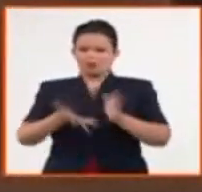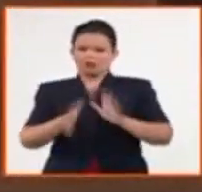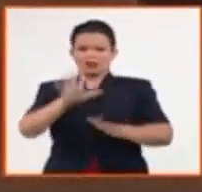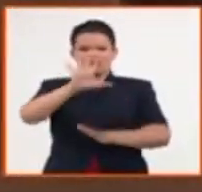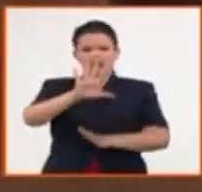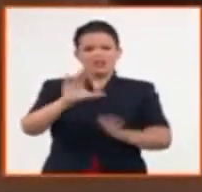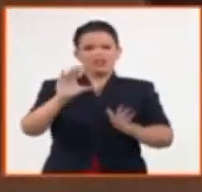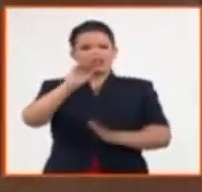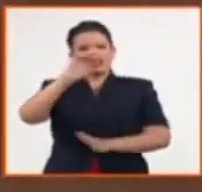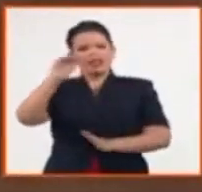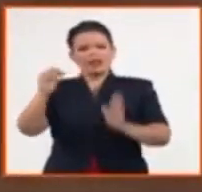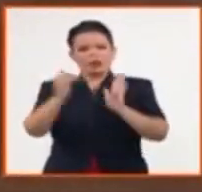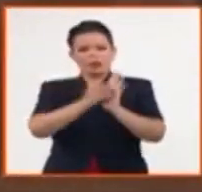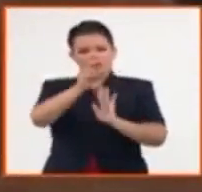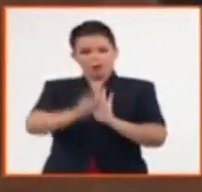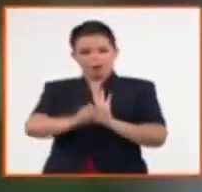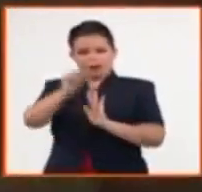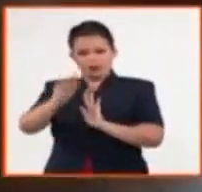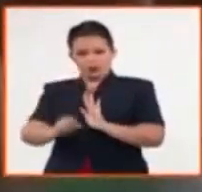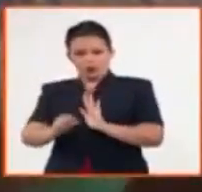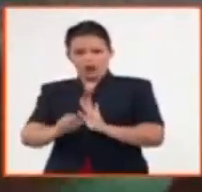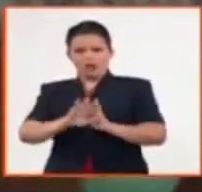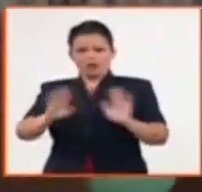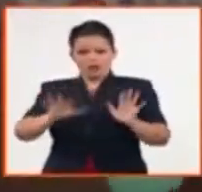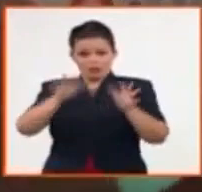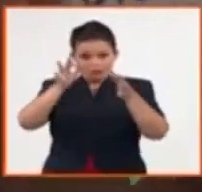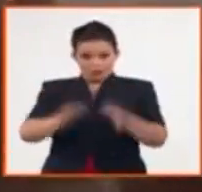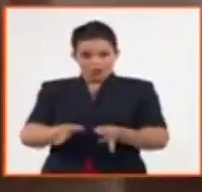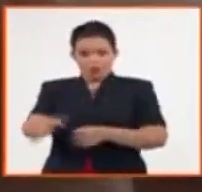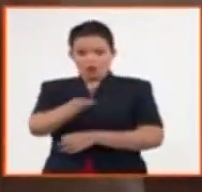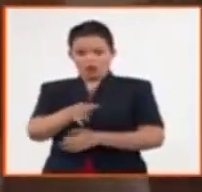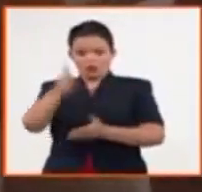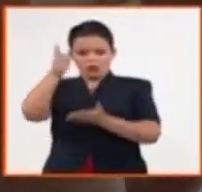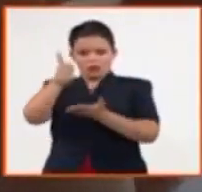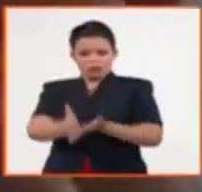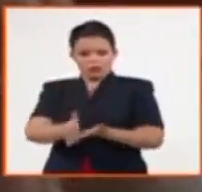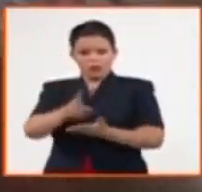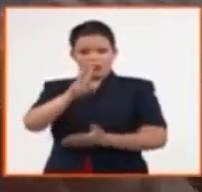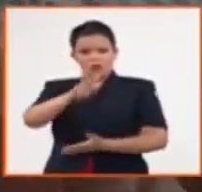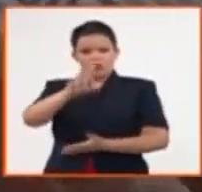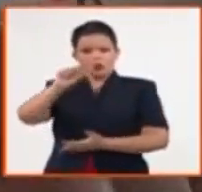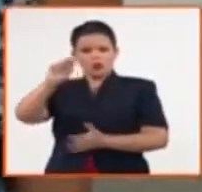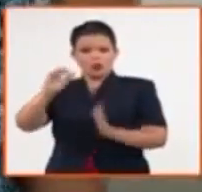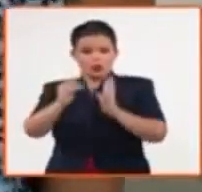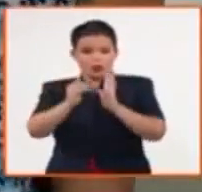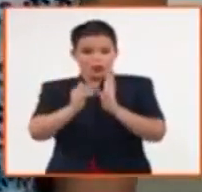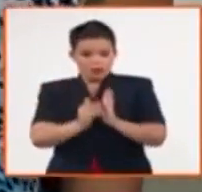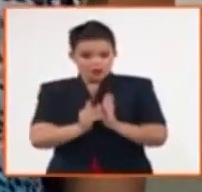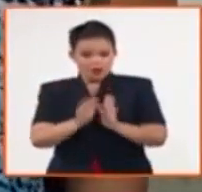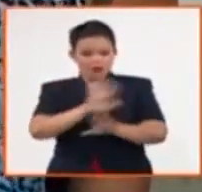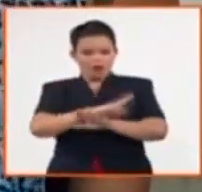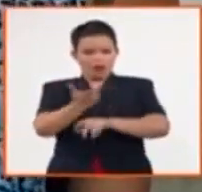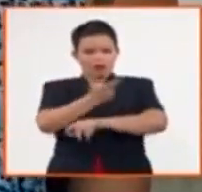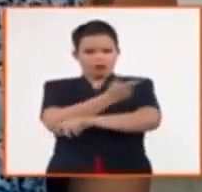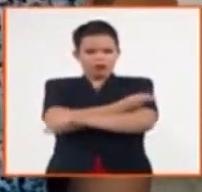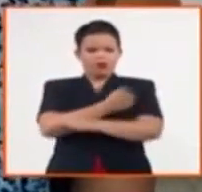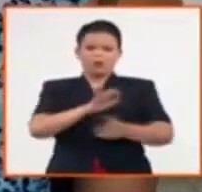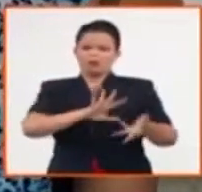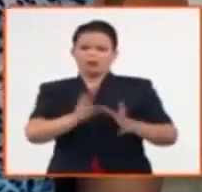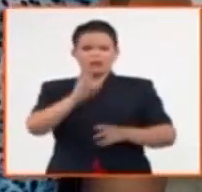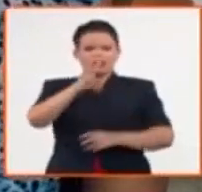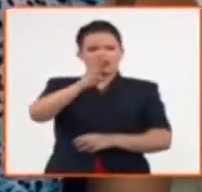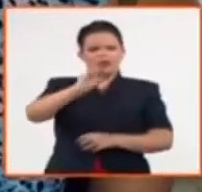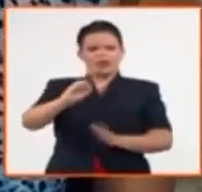200.000 residentes en los 8 municipios de Santi Espíritus reciben Abdala y más de 30.000 niños y adolescentes de entre 11 y